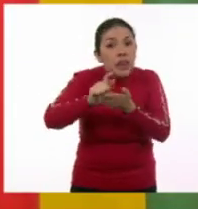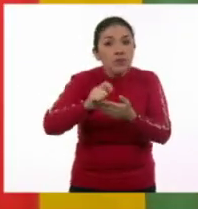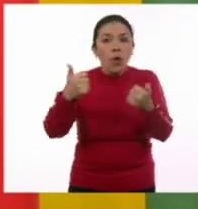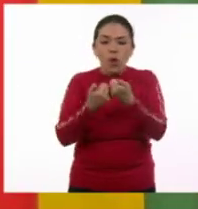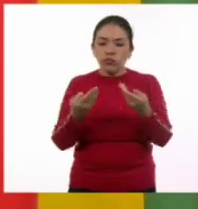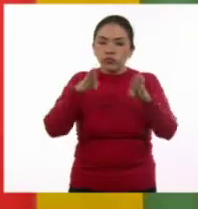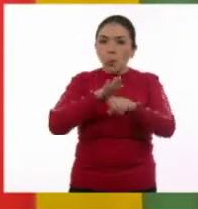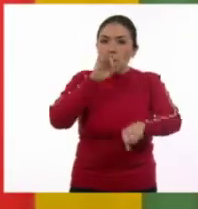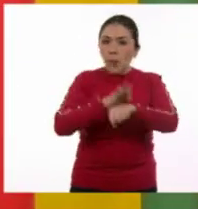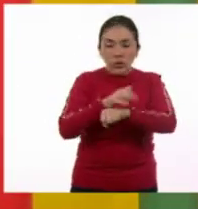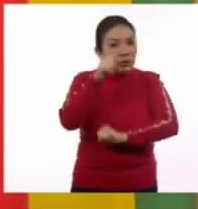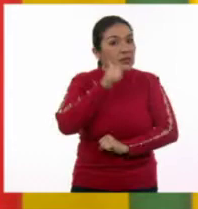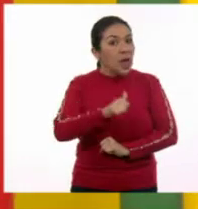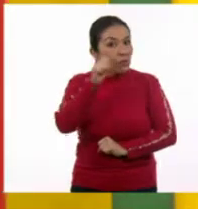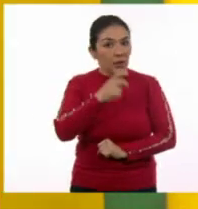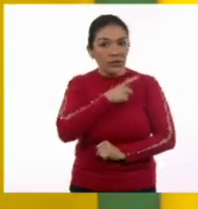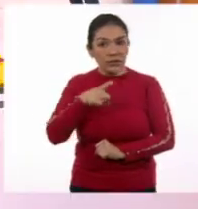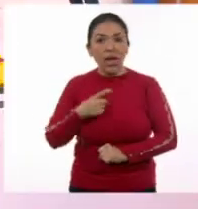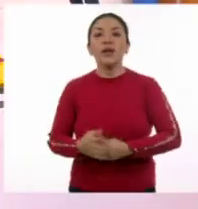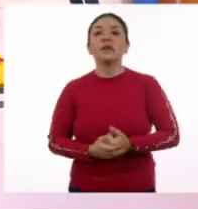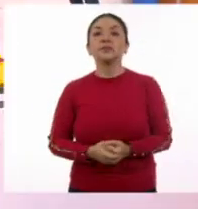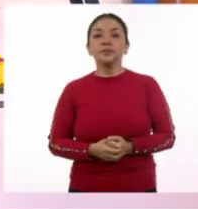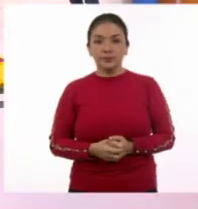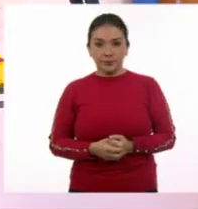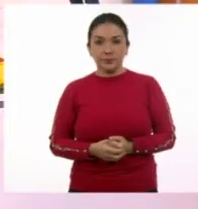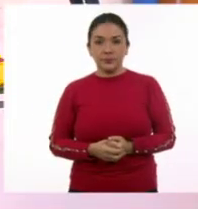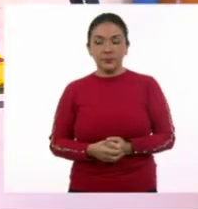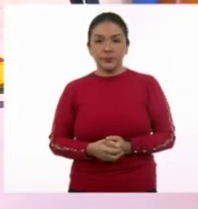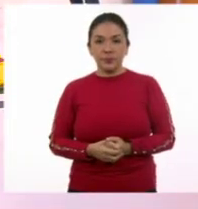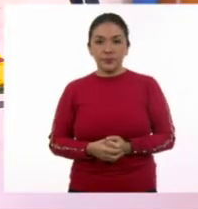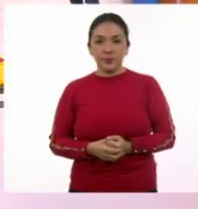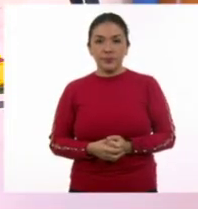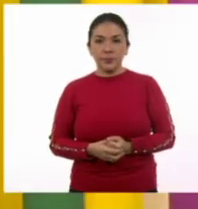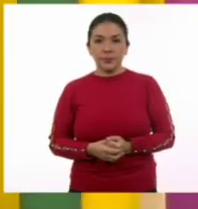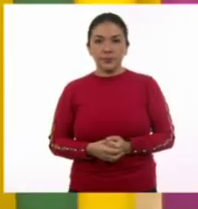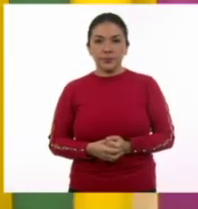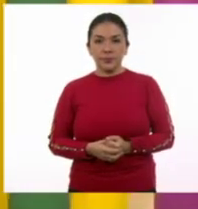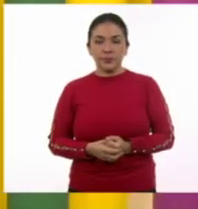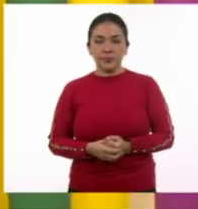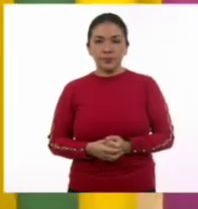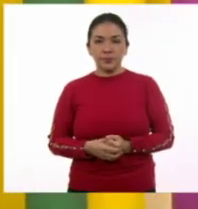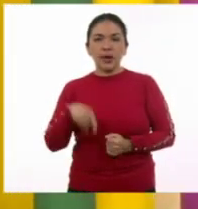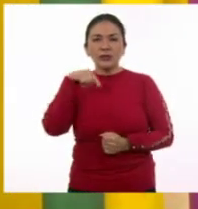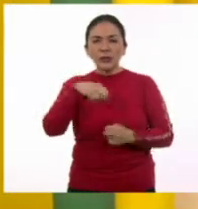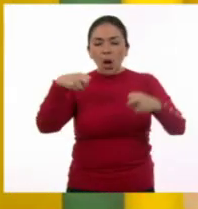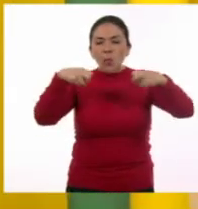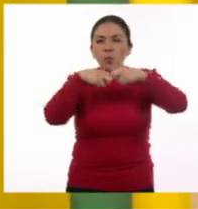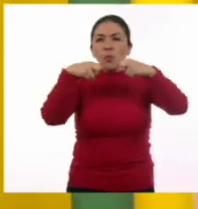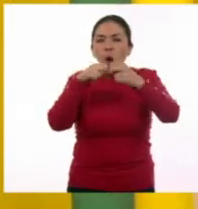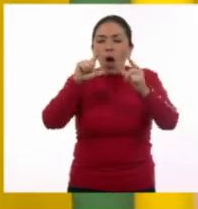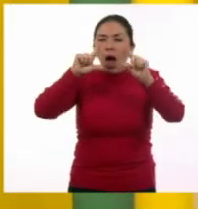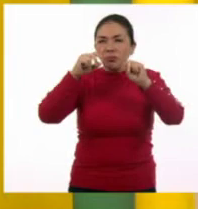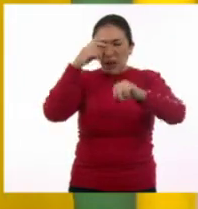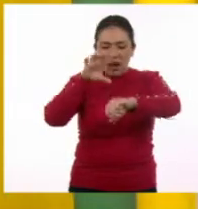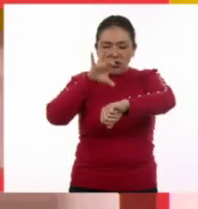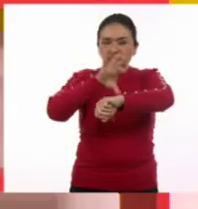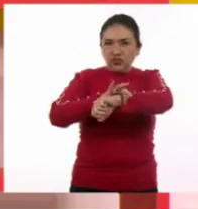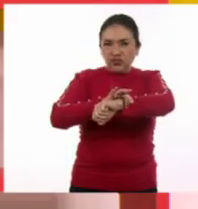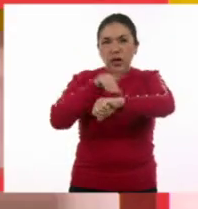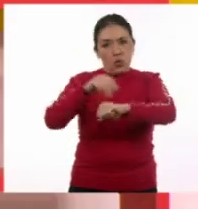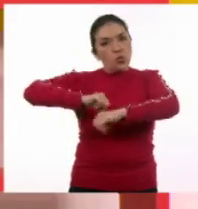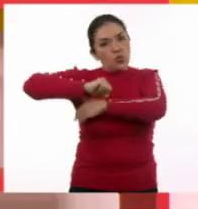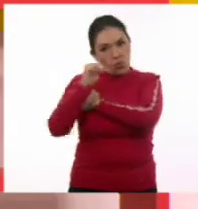cerrado bueno nos está nuestro broche lo vamos a guardar que se nos va a ayudar para cerrar nuestro vendaje o